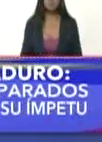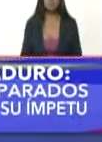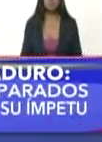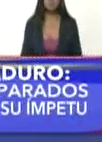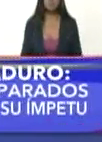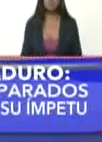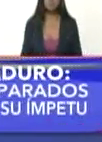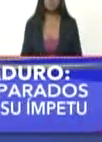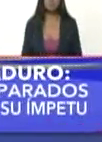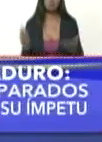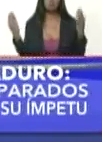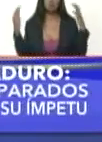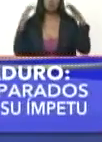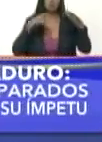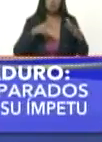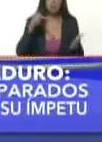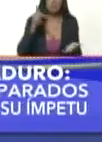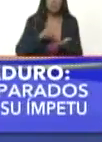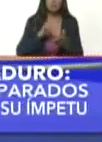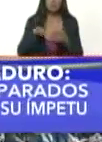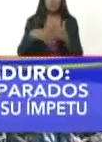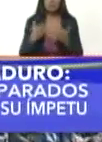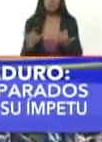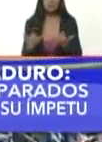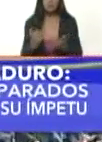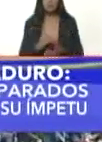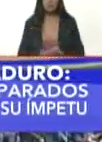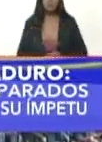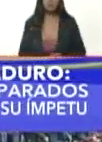es traer al presente